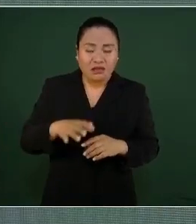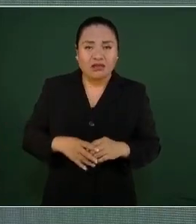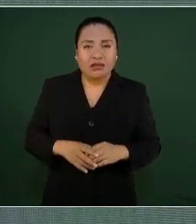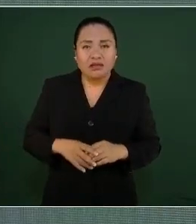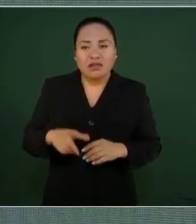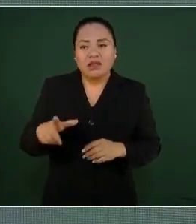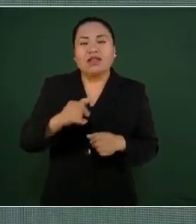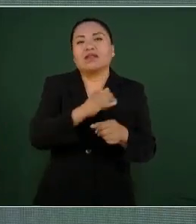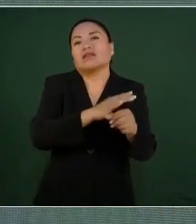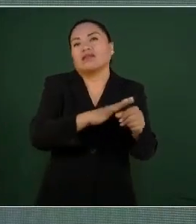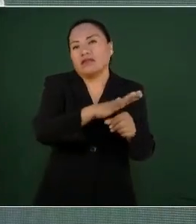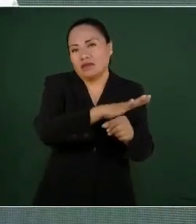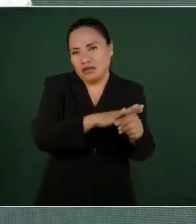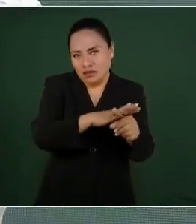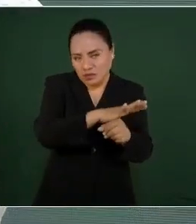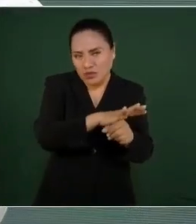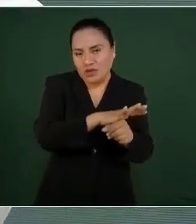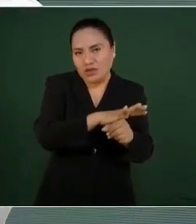del Istmo a